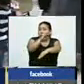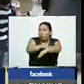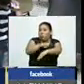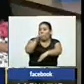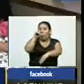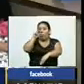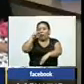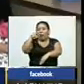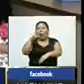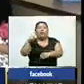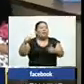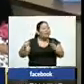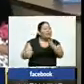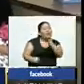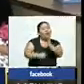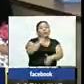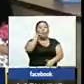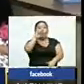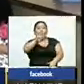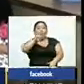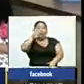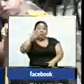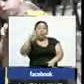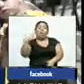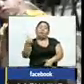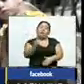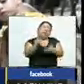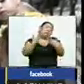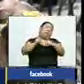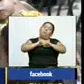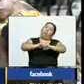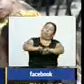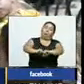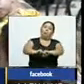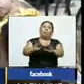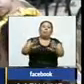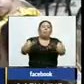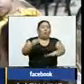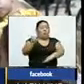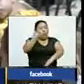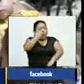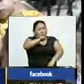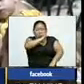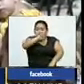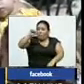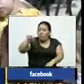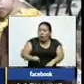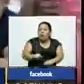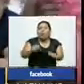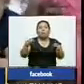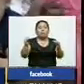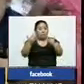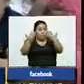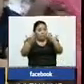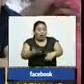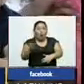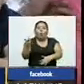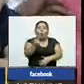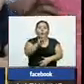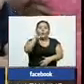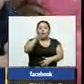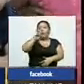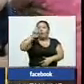ya se suman lastimosamente 44 personas que han fallecido por esta fatal enfermedad y se registran al menos 72